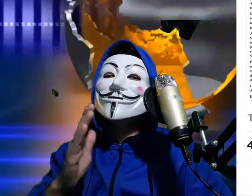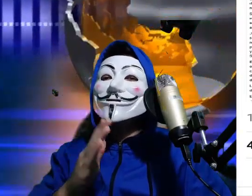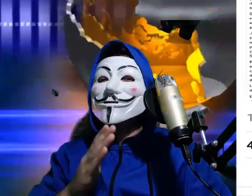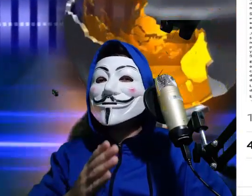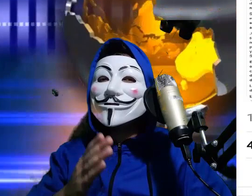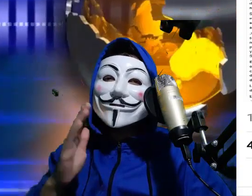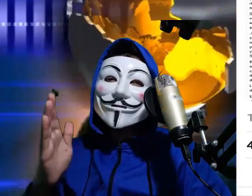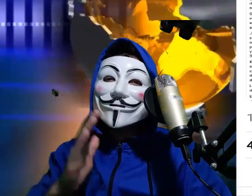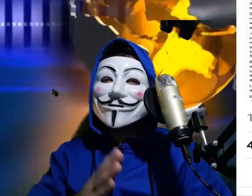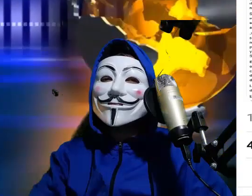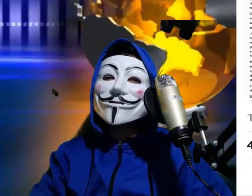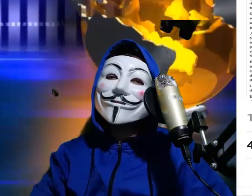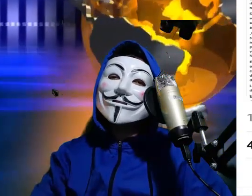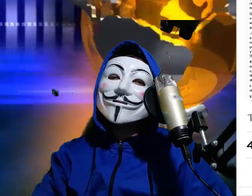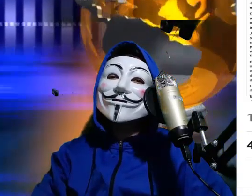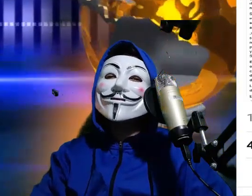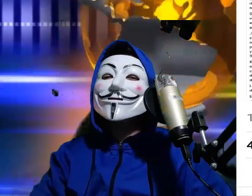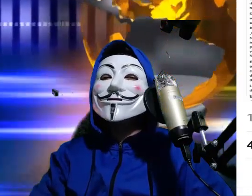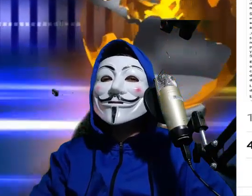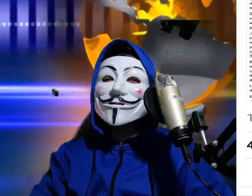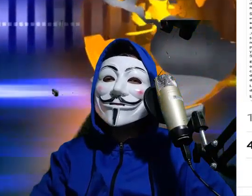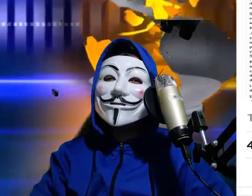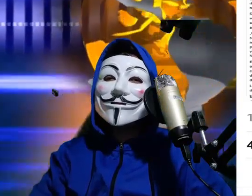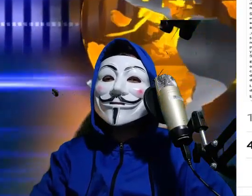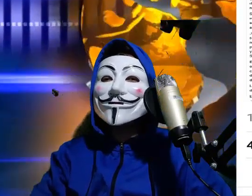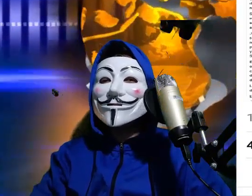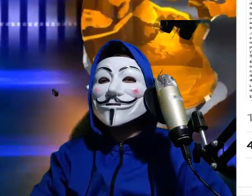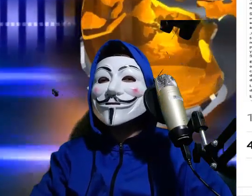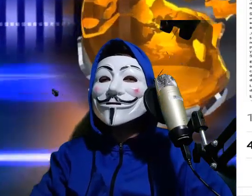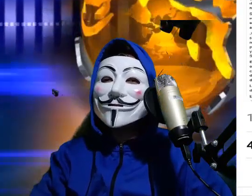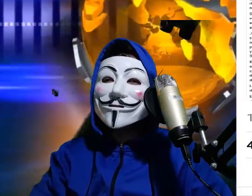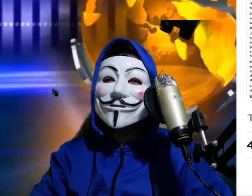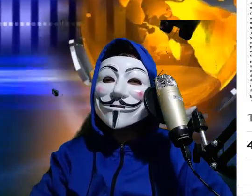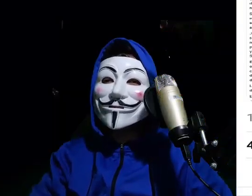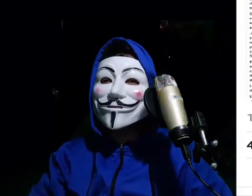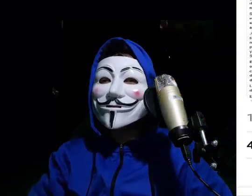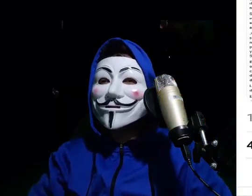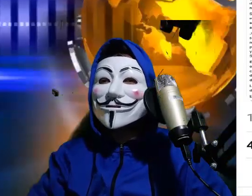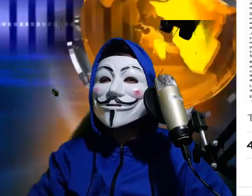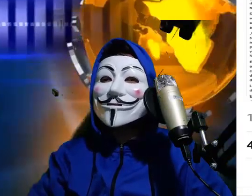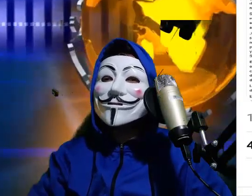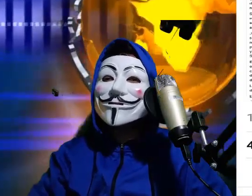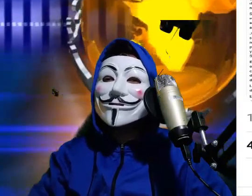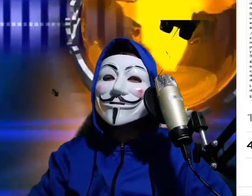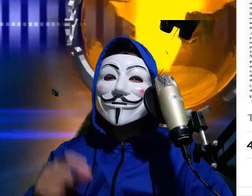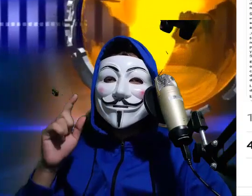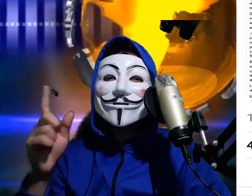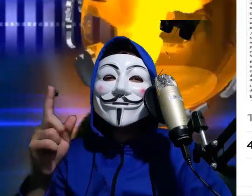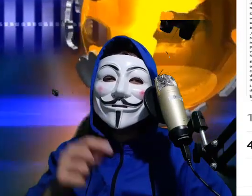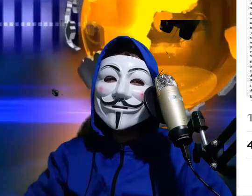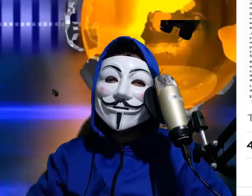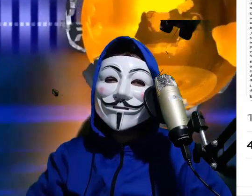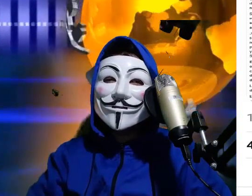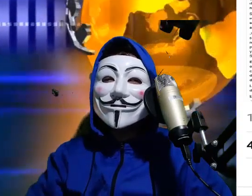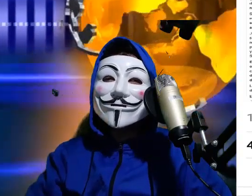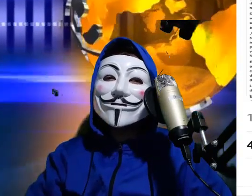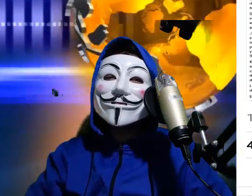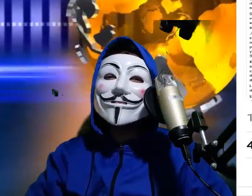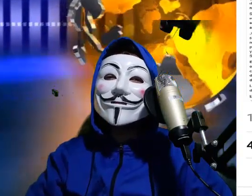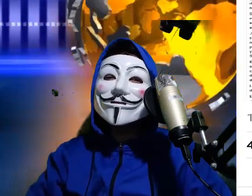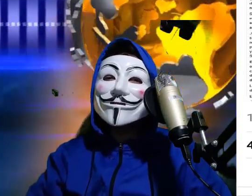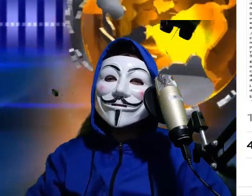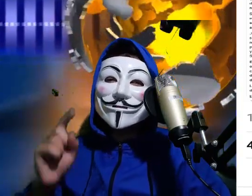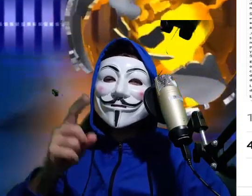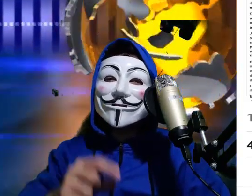decidió abandonar el puesto de secretario en el exterior por parte de Nuevas Ideas, donde dijo sentirse infeliz por